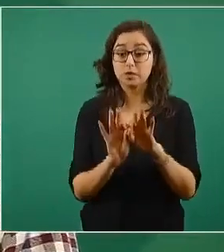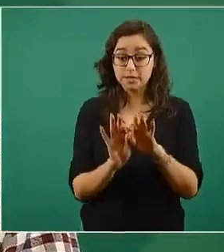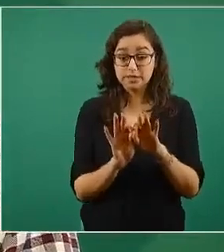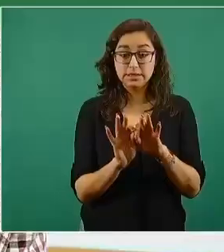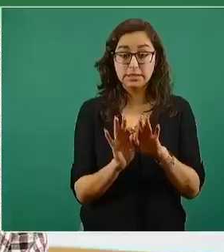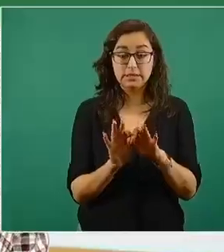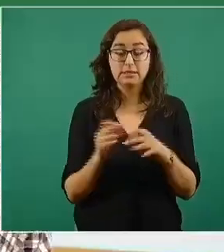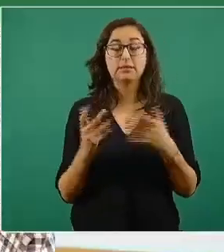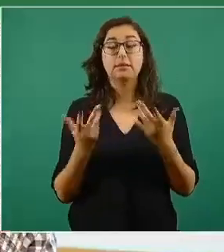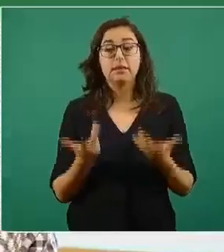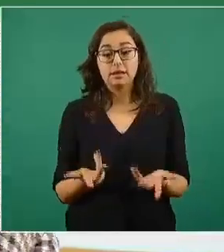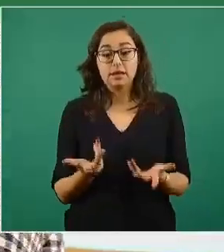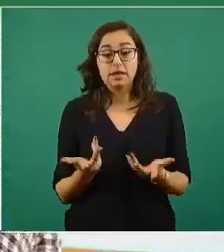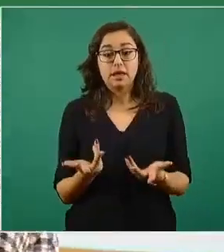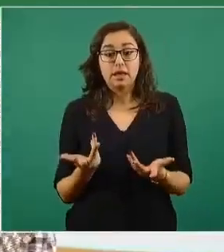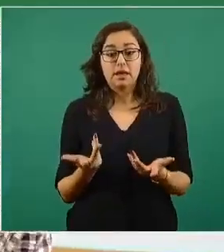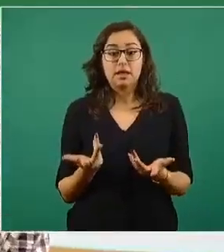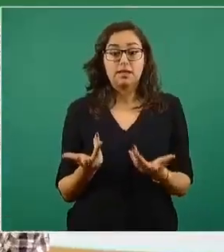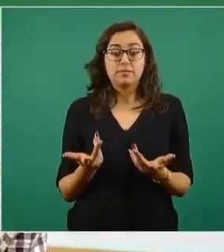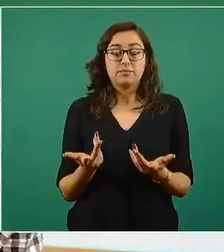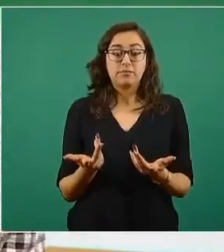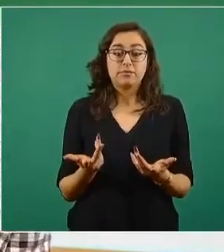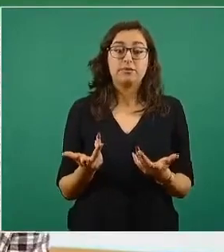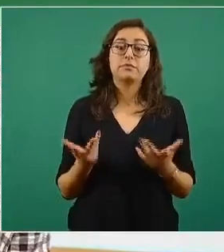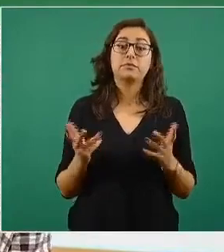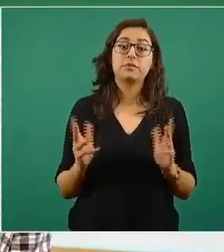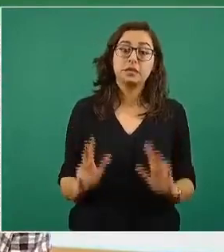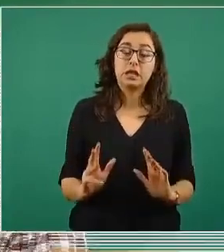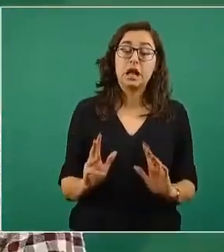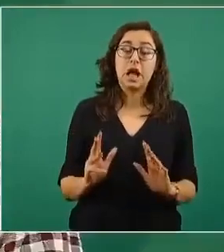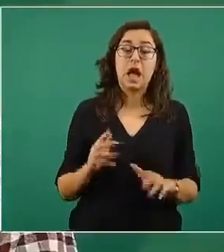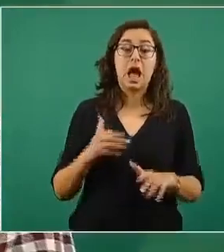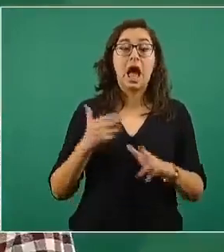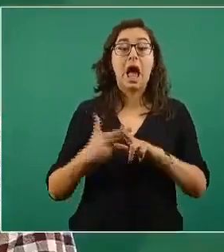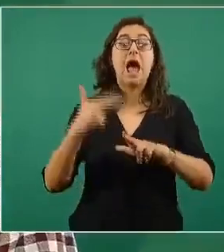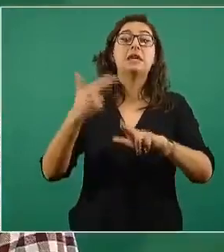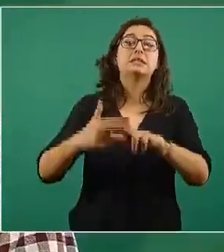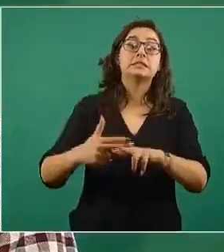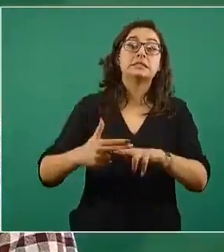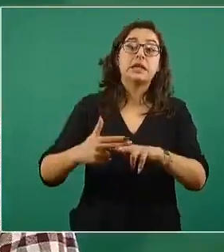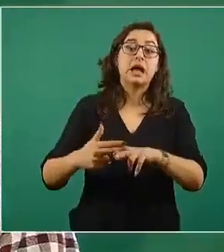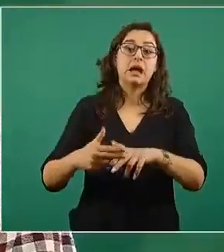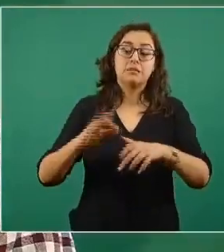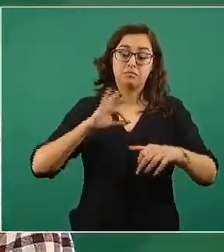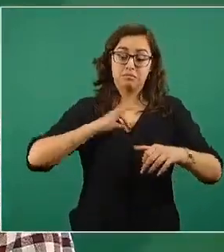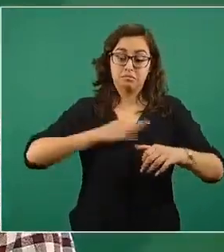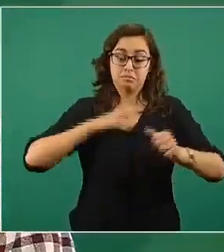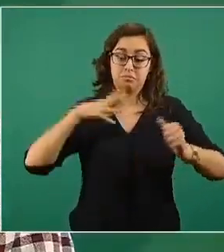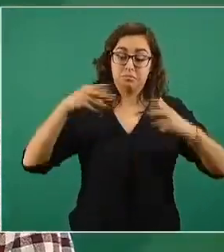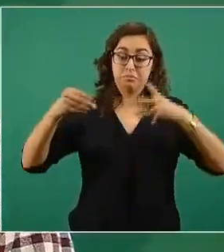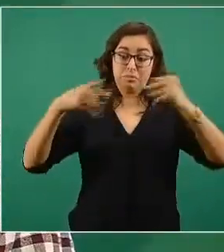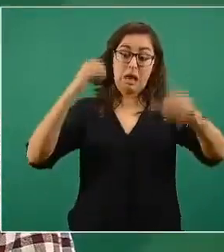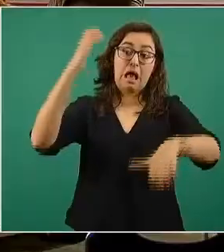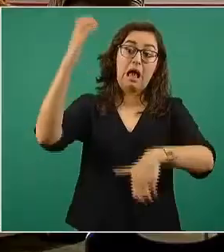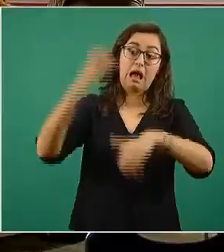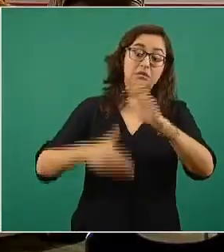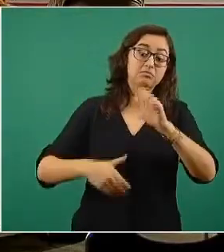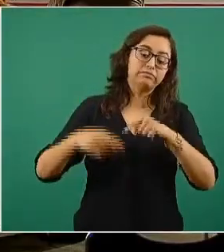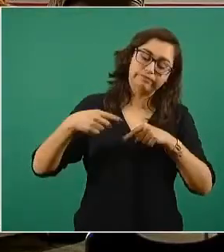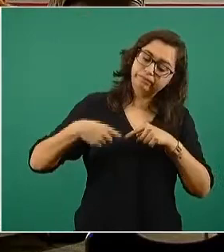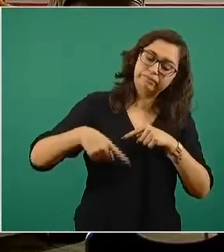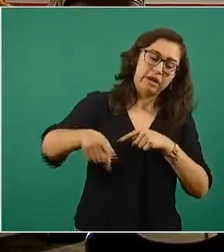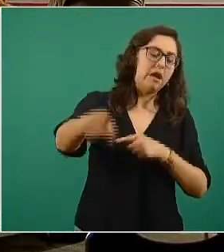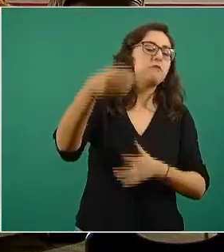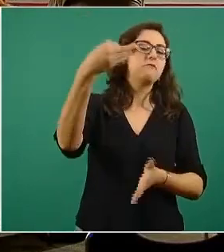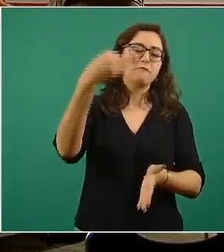se determinará que ya no son tan necesarias cuando se acabe la epidemia, pero todavía falta mucho para eso.